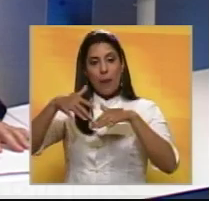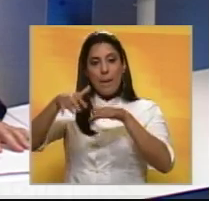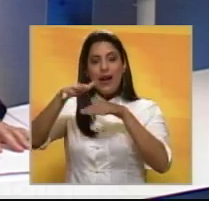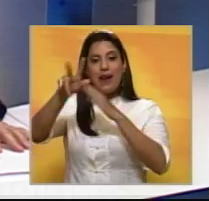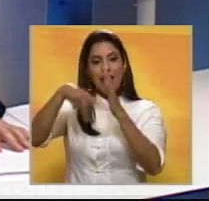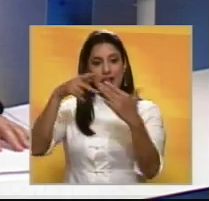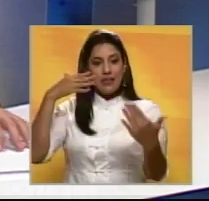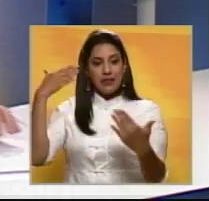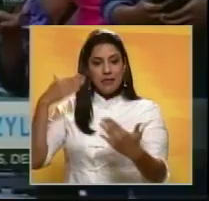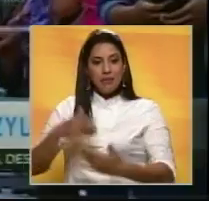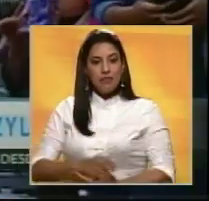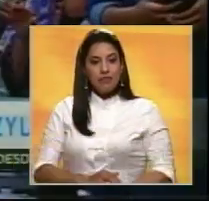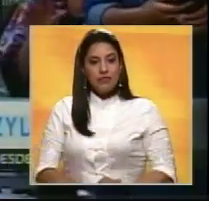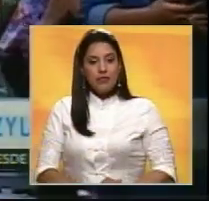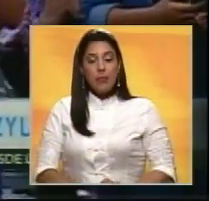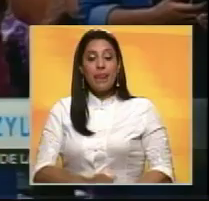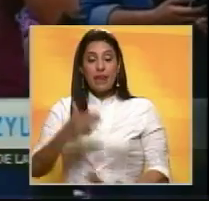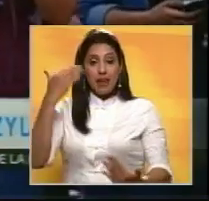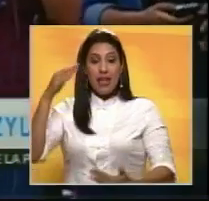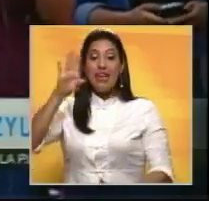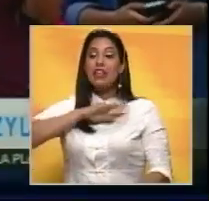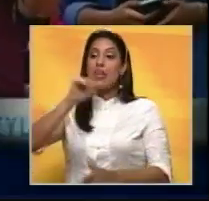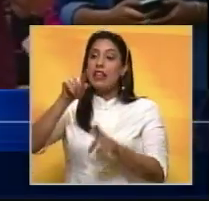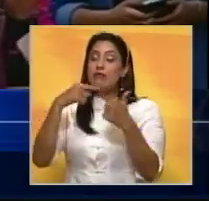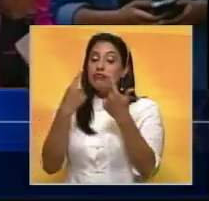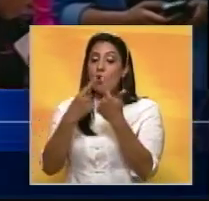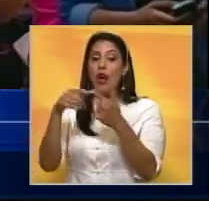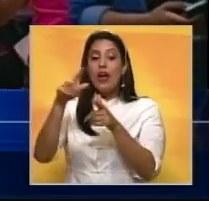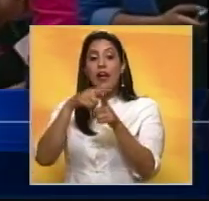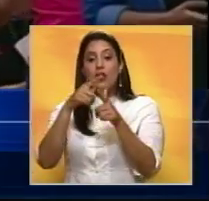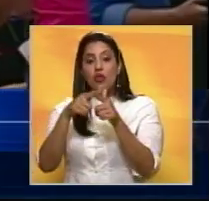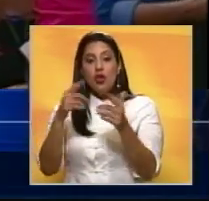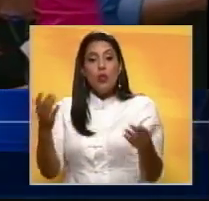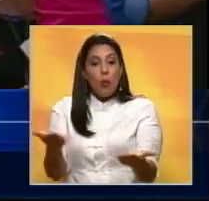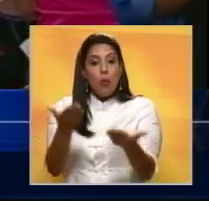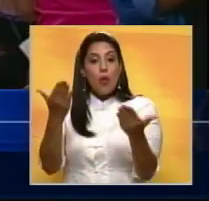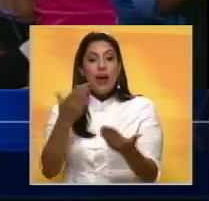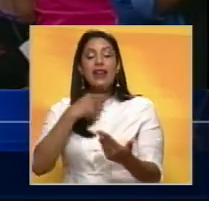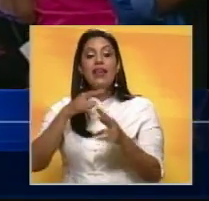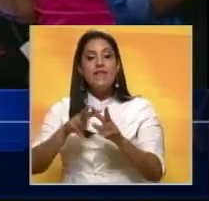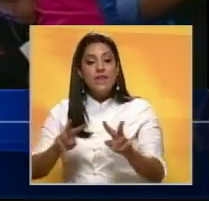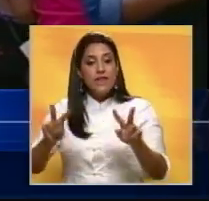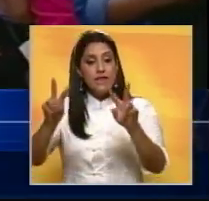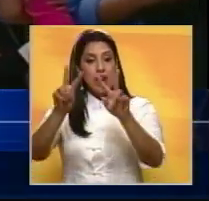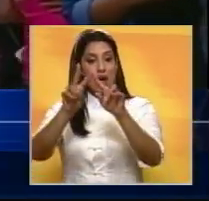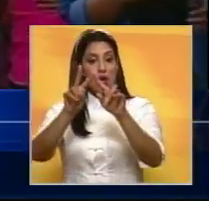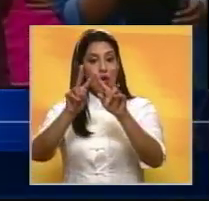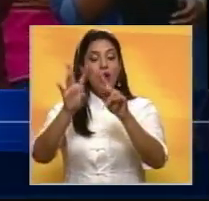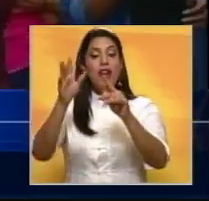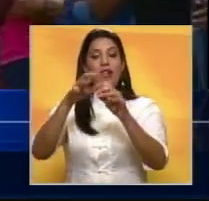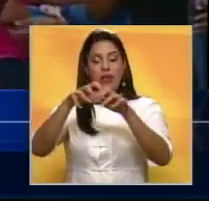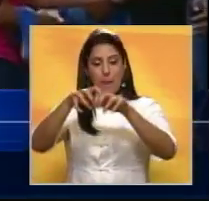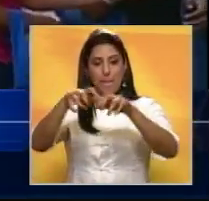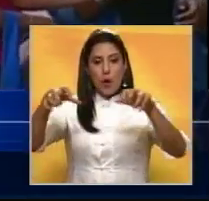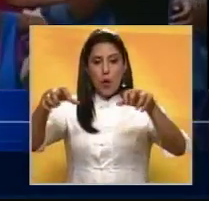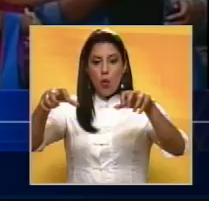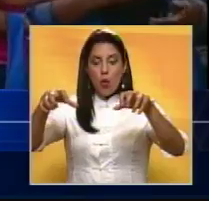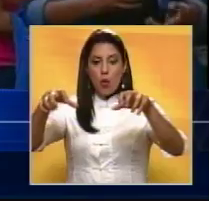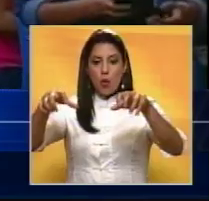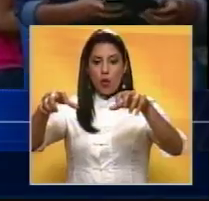Plaza Morelos. Ellos están entonces propiciando los valores de la